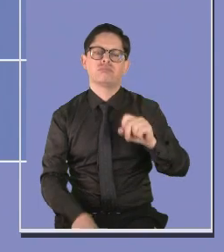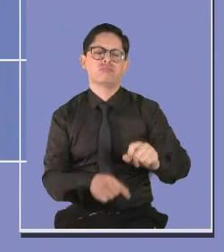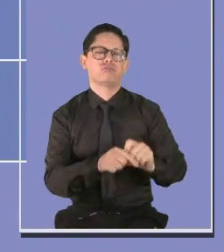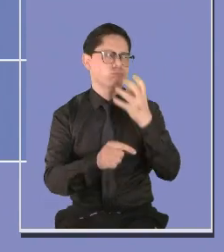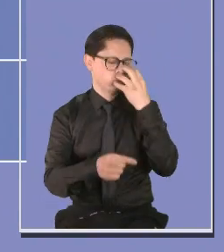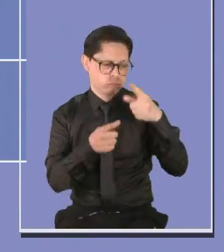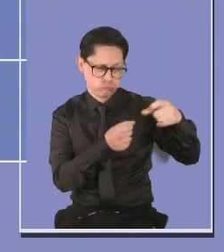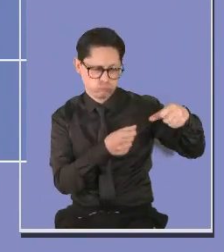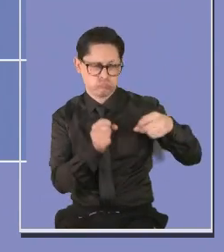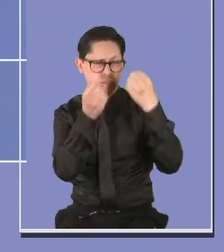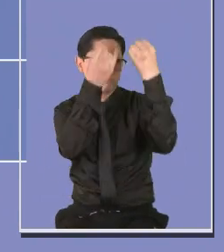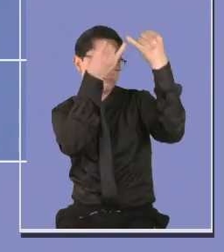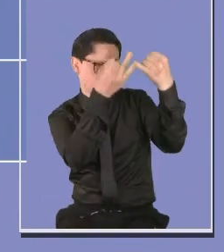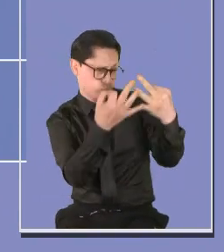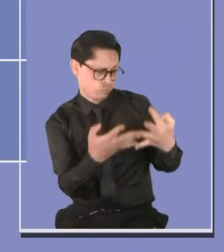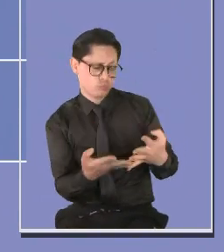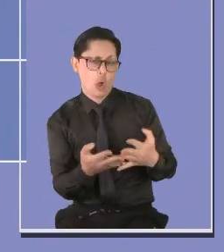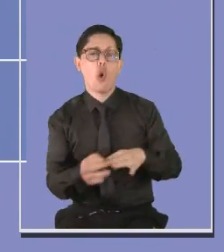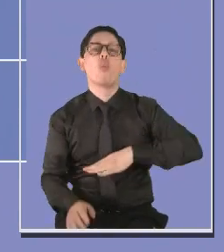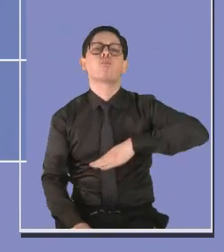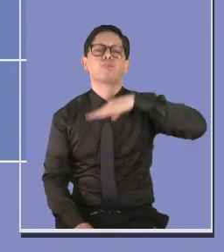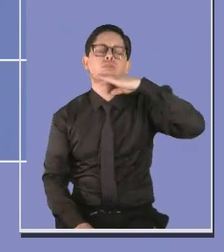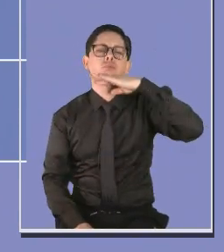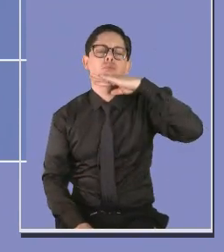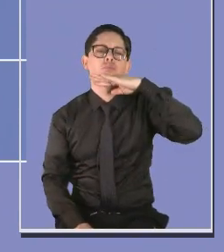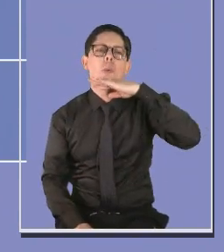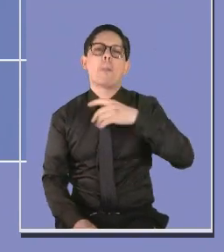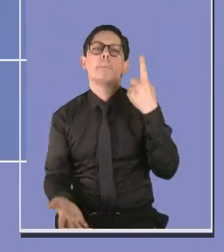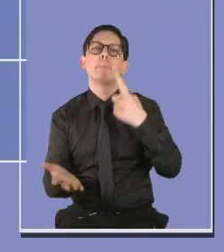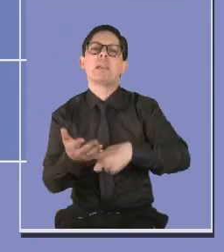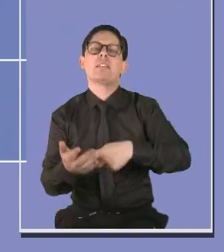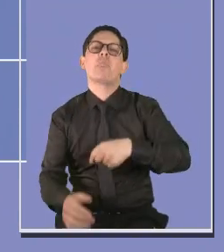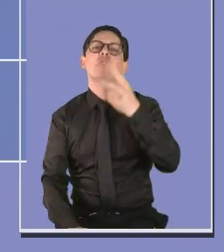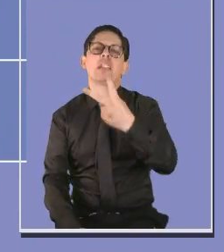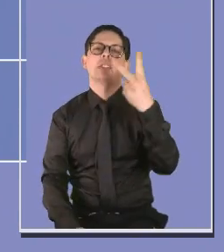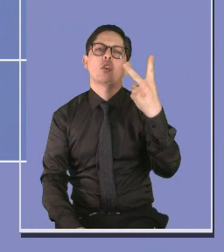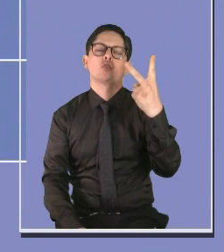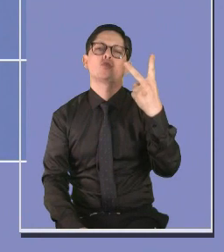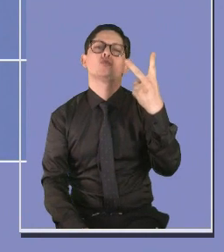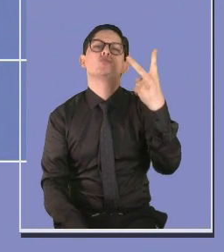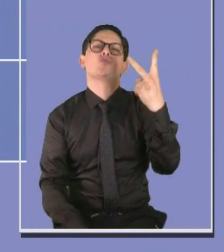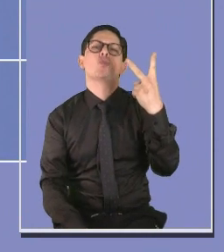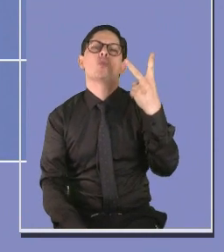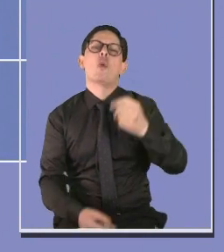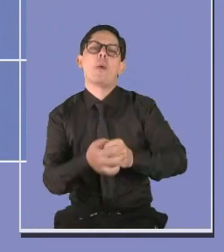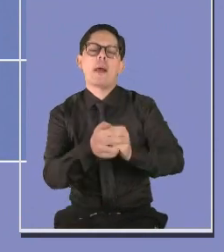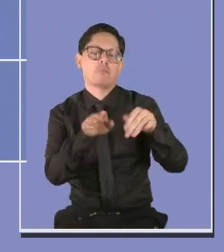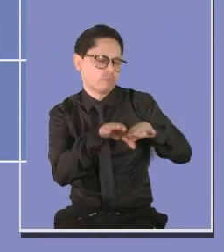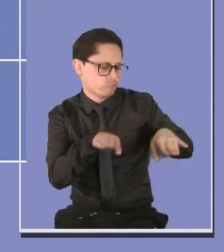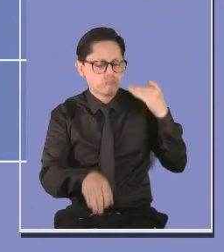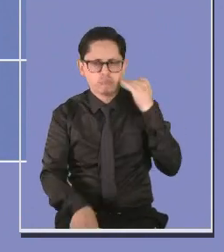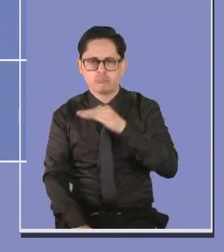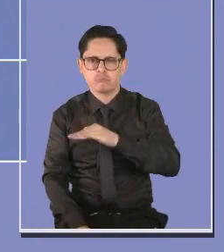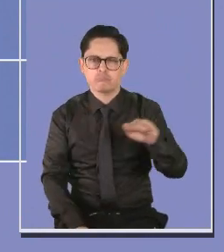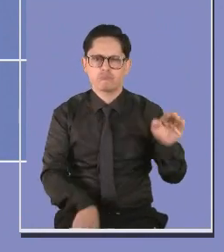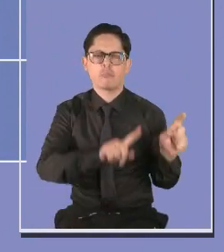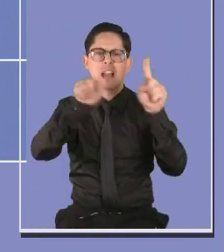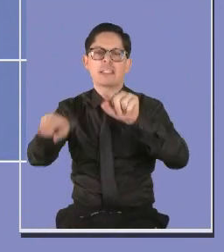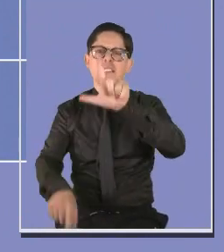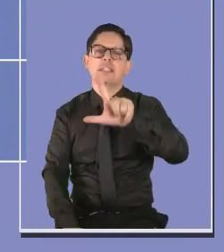basal la ocupación total alcanza 1022 camas críticas pediátricas correspondientes